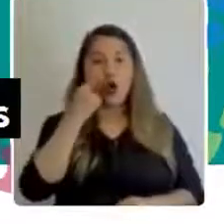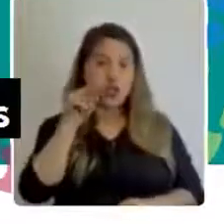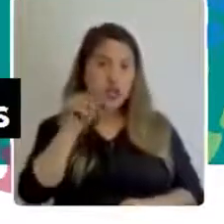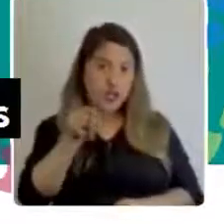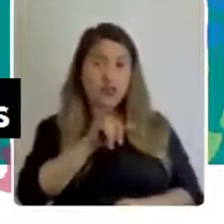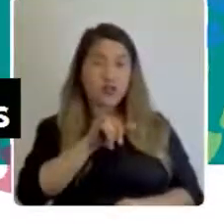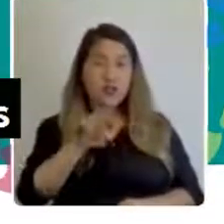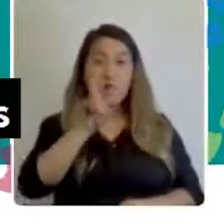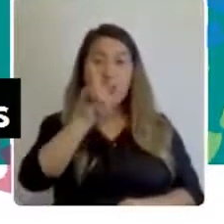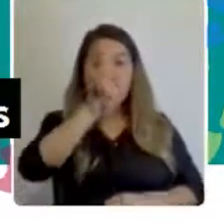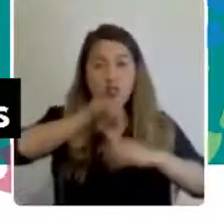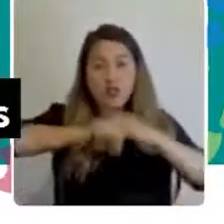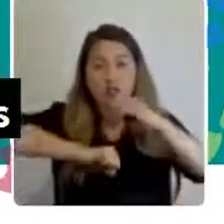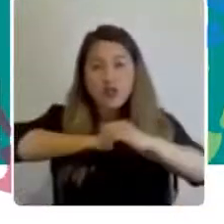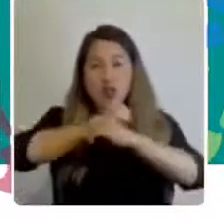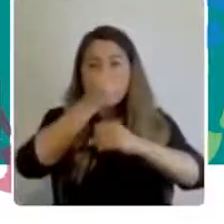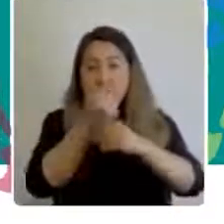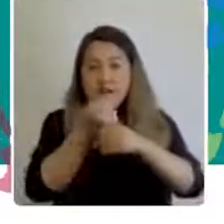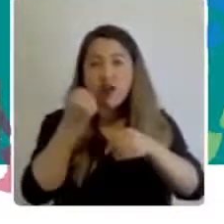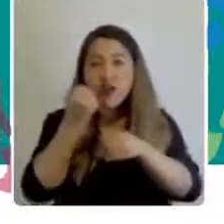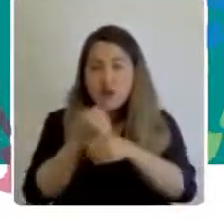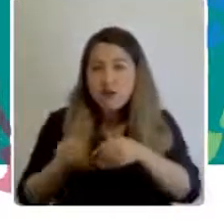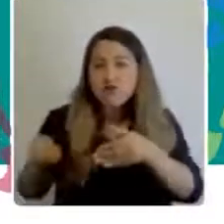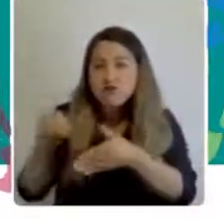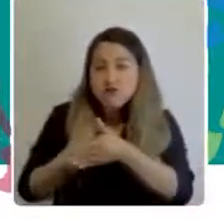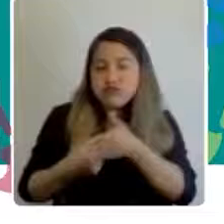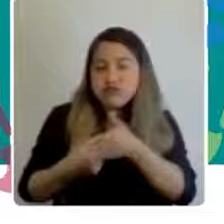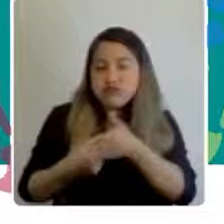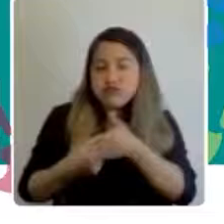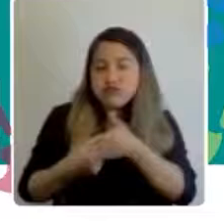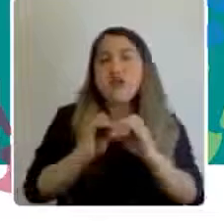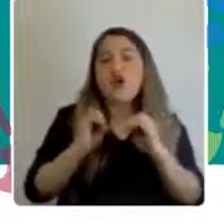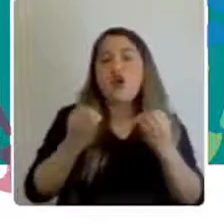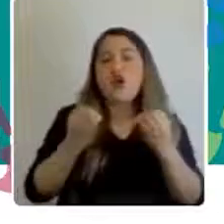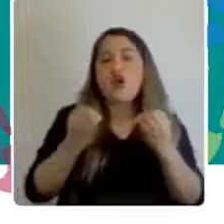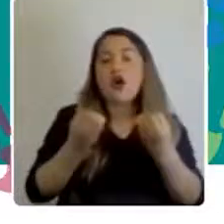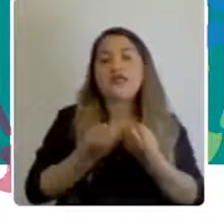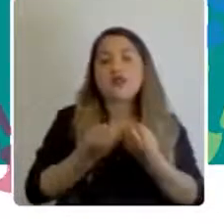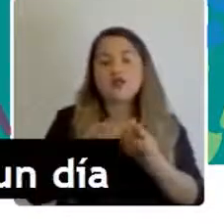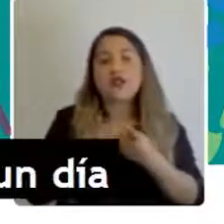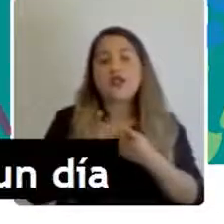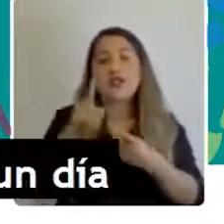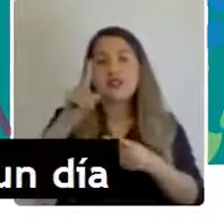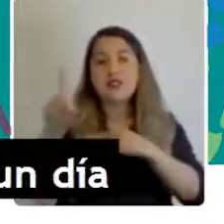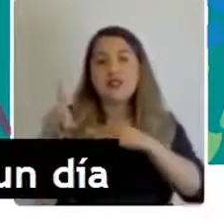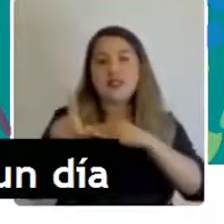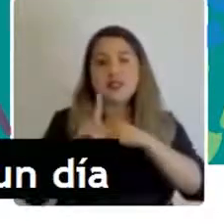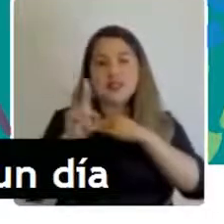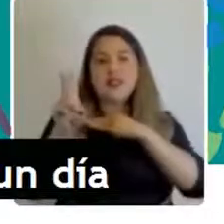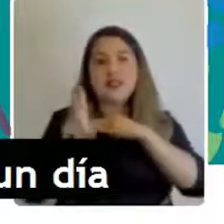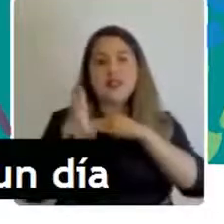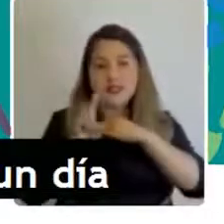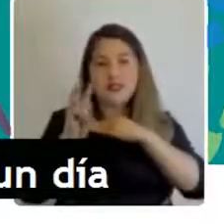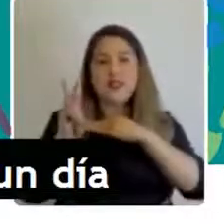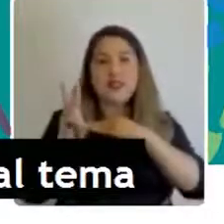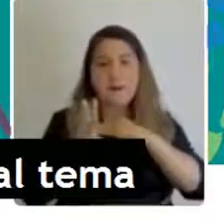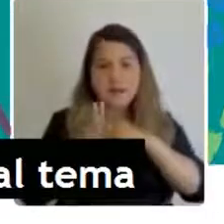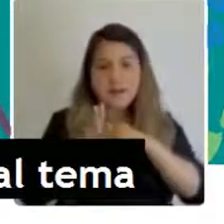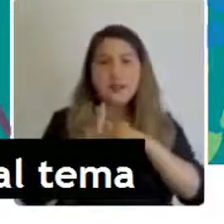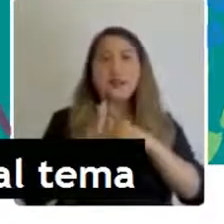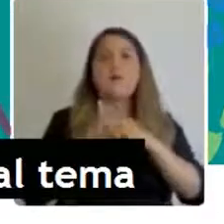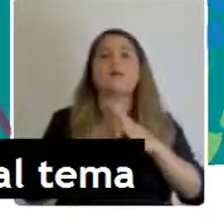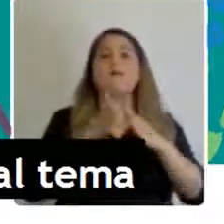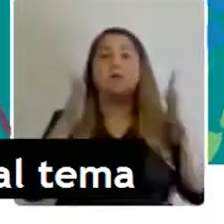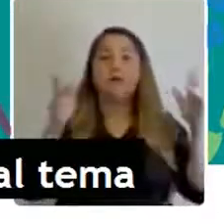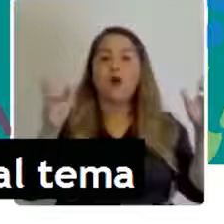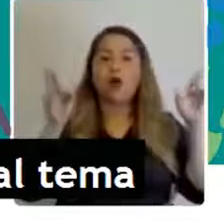casi 2 años de trabajo bien intenso de las organizaciones de pacientes de este tipo de enfermedades. Por fin, entonces, van a tener un día